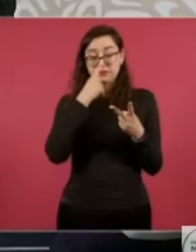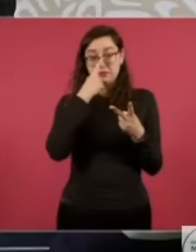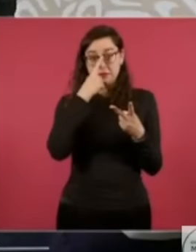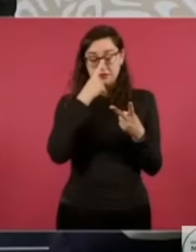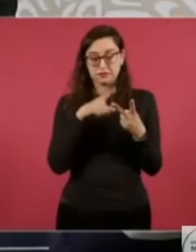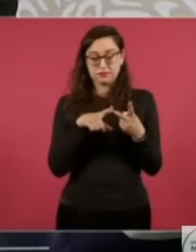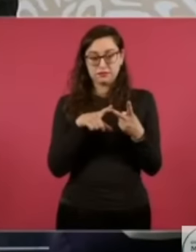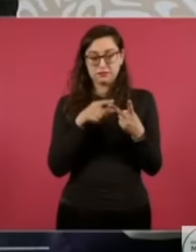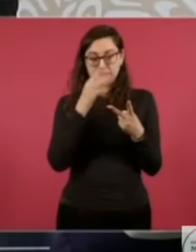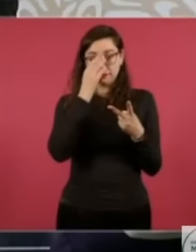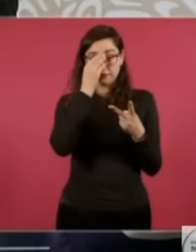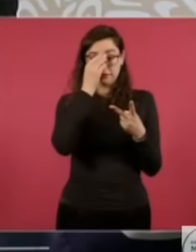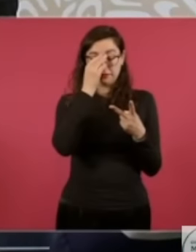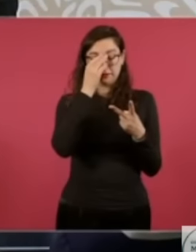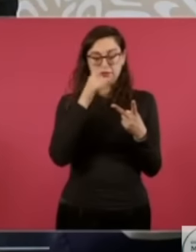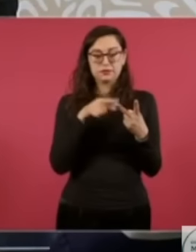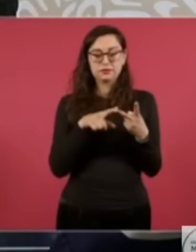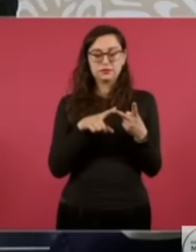¿Eh?